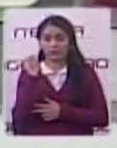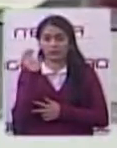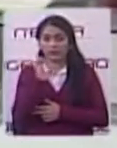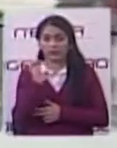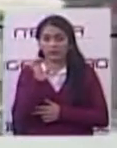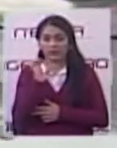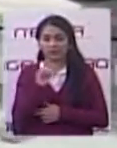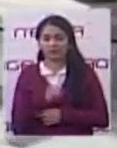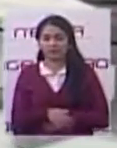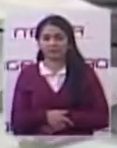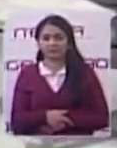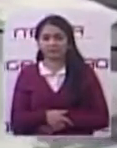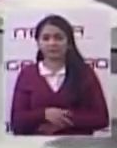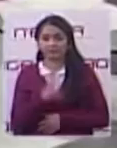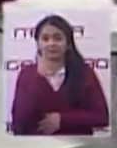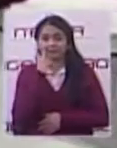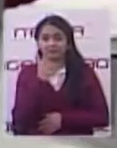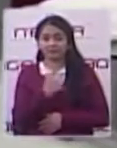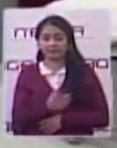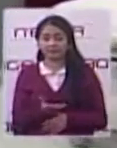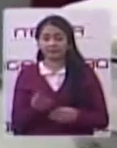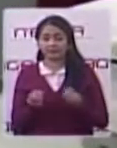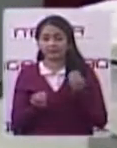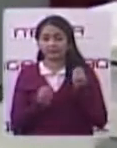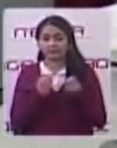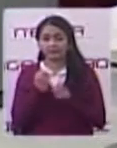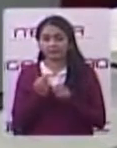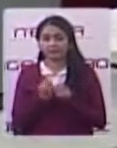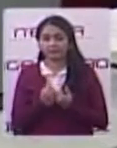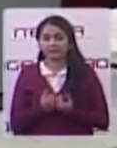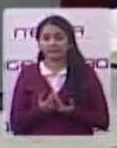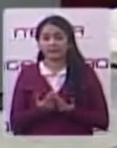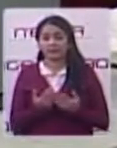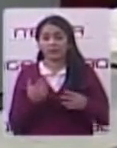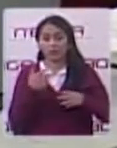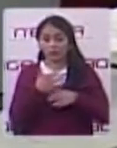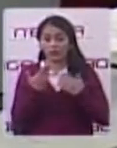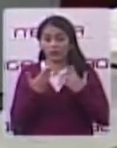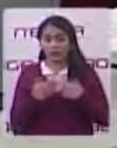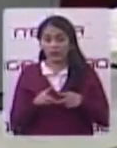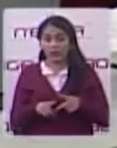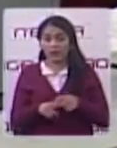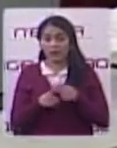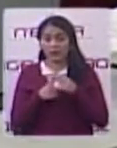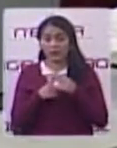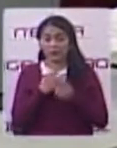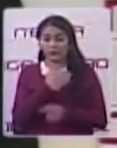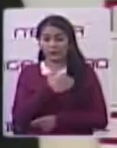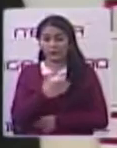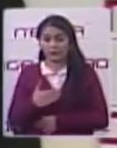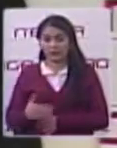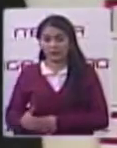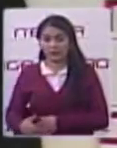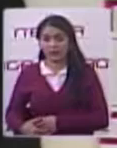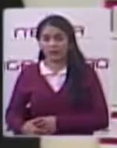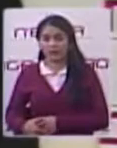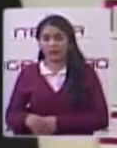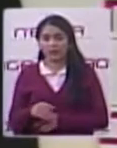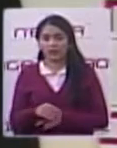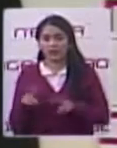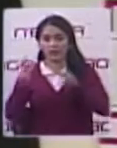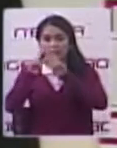ha sido interesante es ver cómo la bolsa, justo después de que él fue elegido como presidente, comenzó a